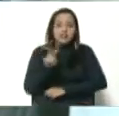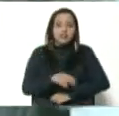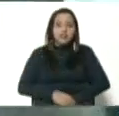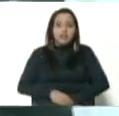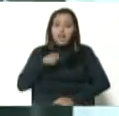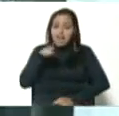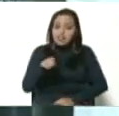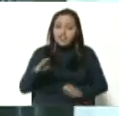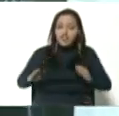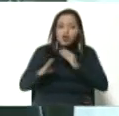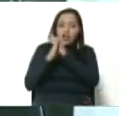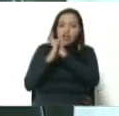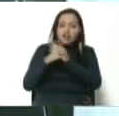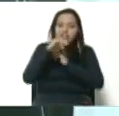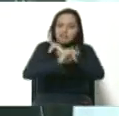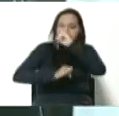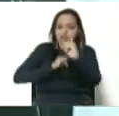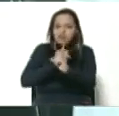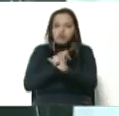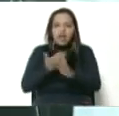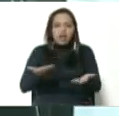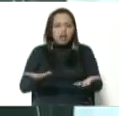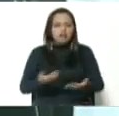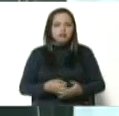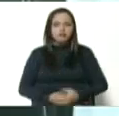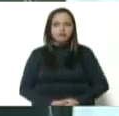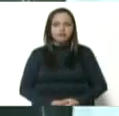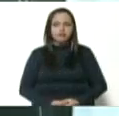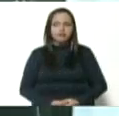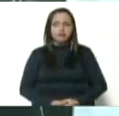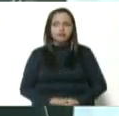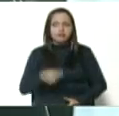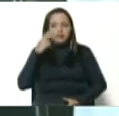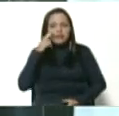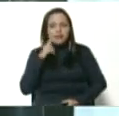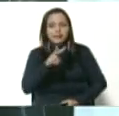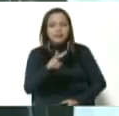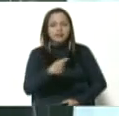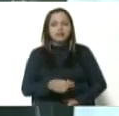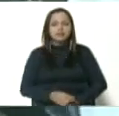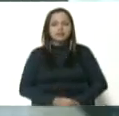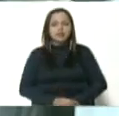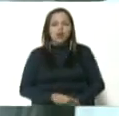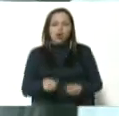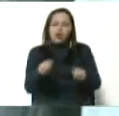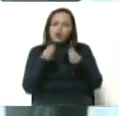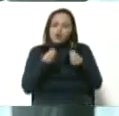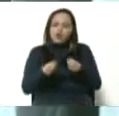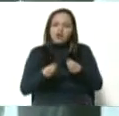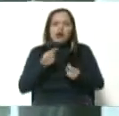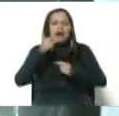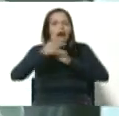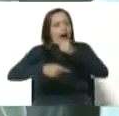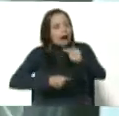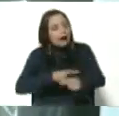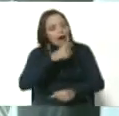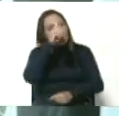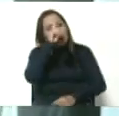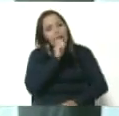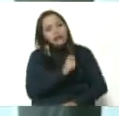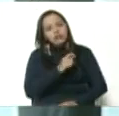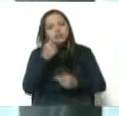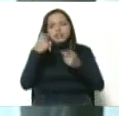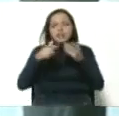situación de bloqueo internacional. Hemos visto bochornosamente cómo cada año los